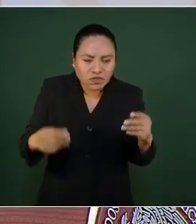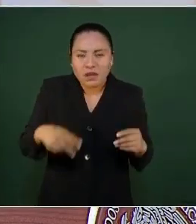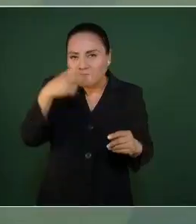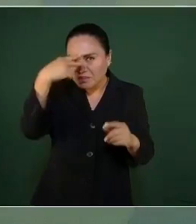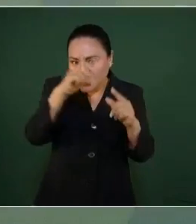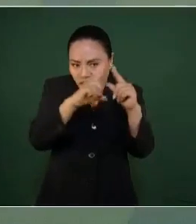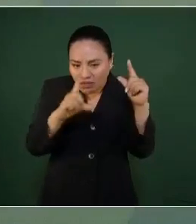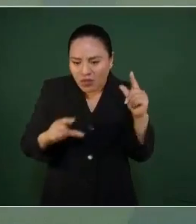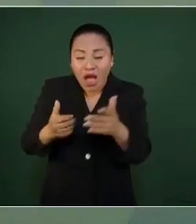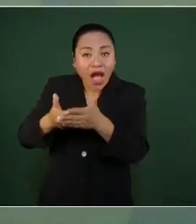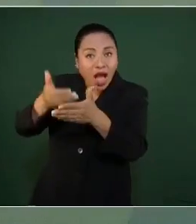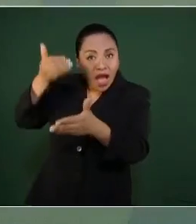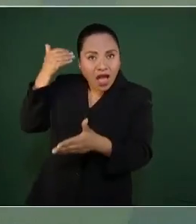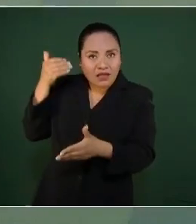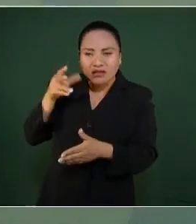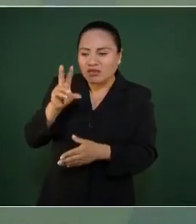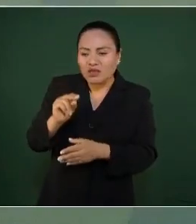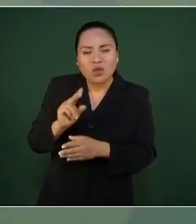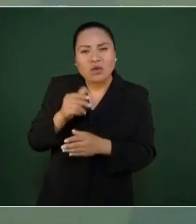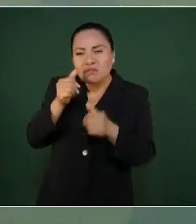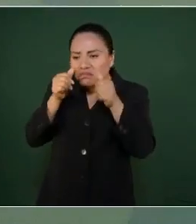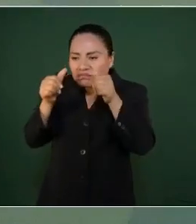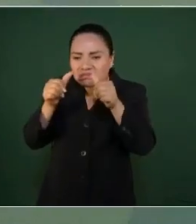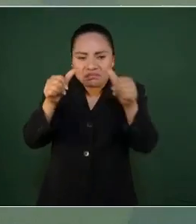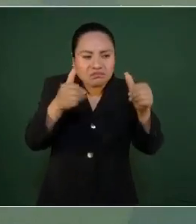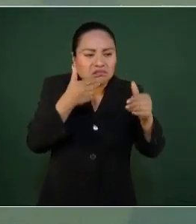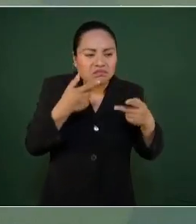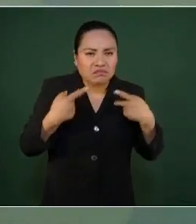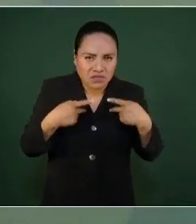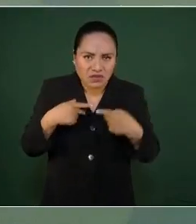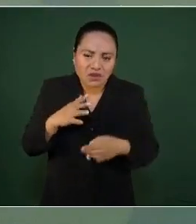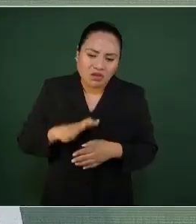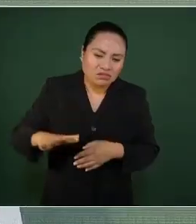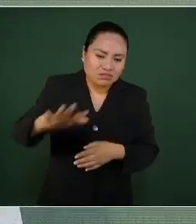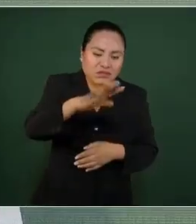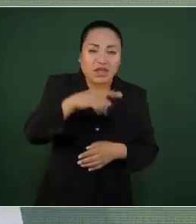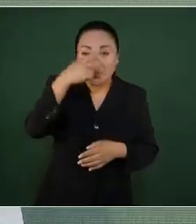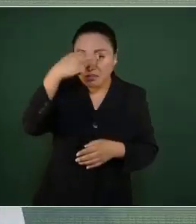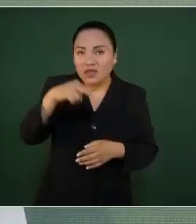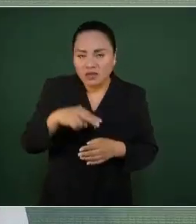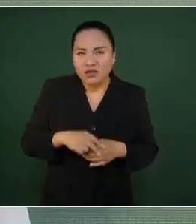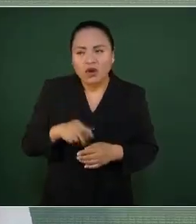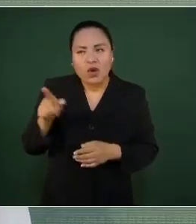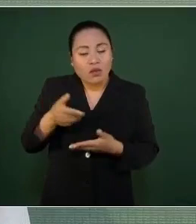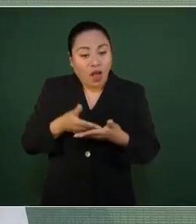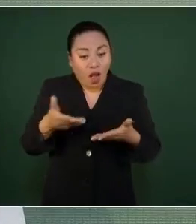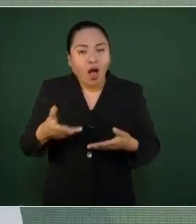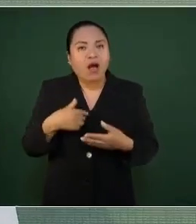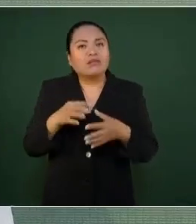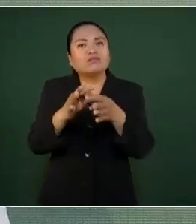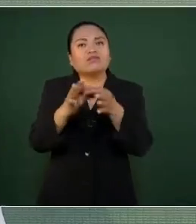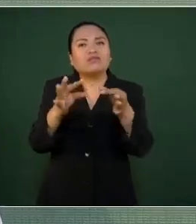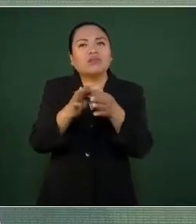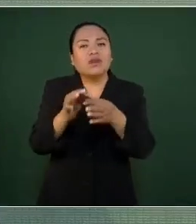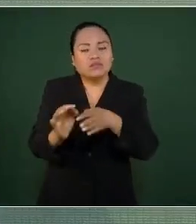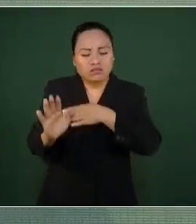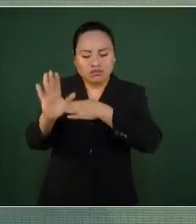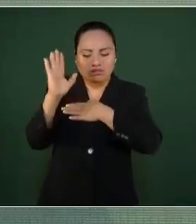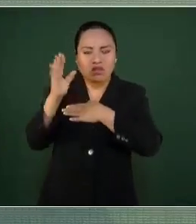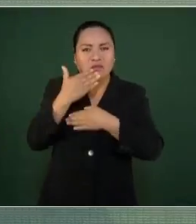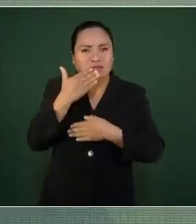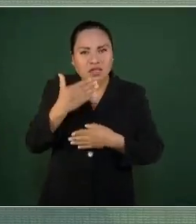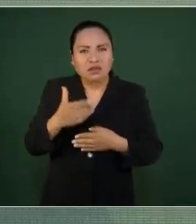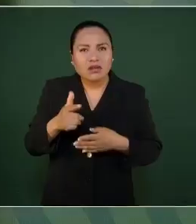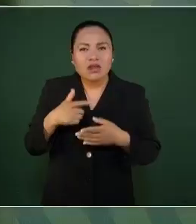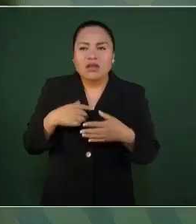que le fue negado a generaciones enteras. Usted ha expresado su compromiso y voluntad de